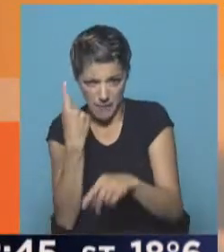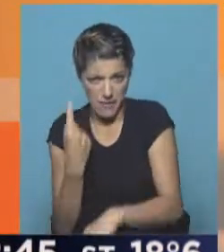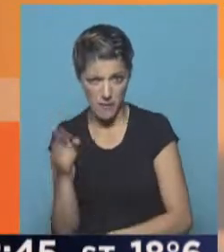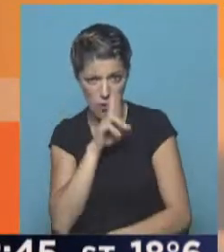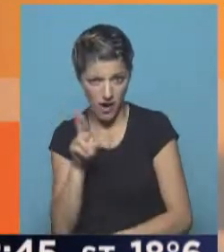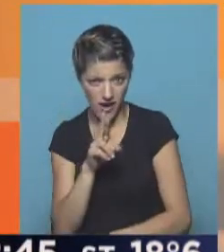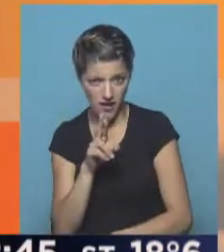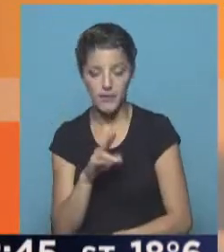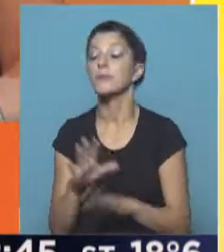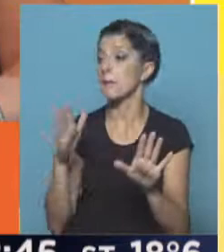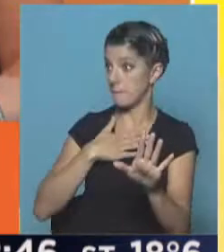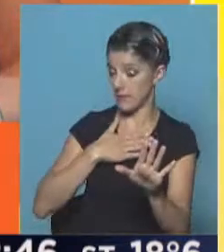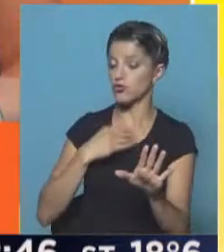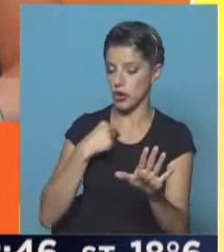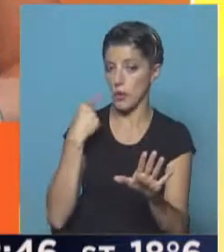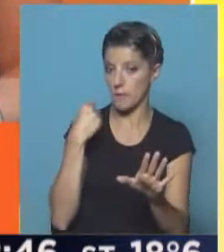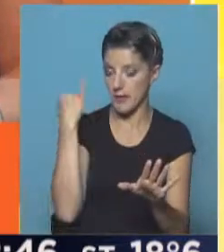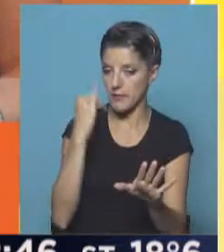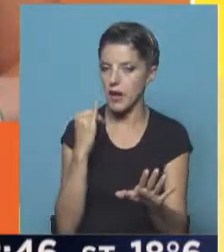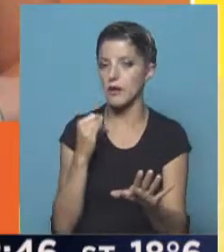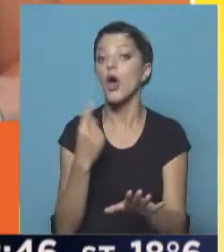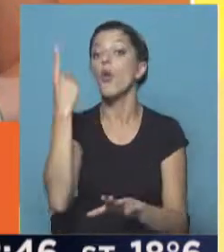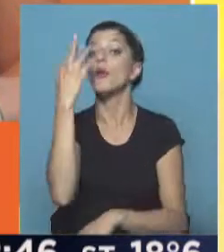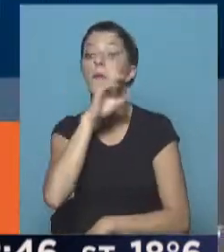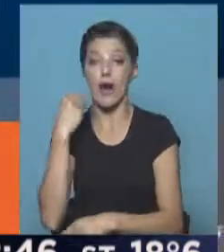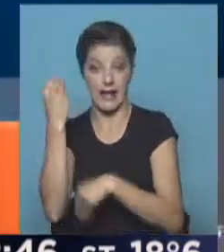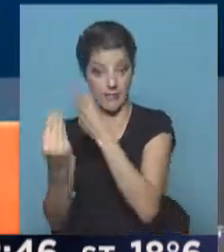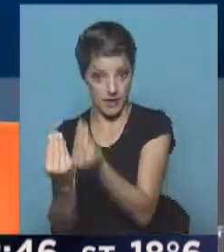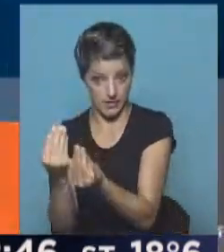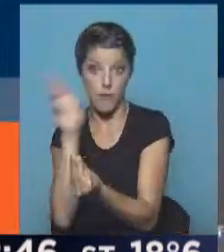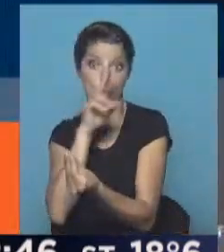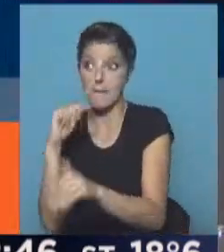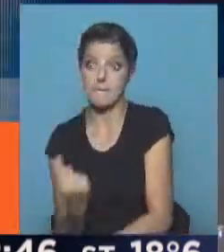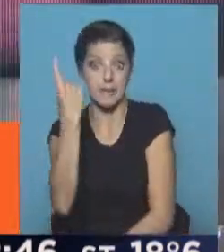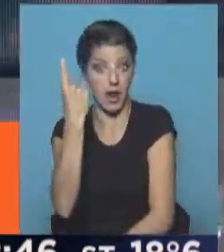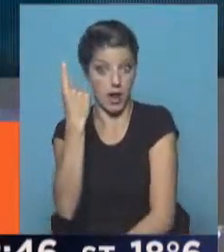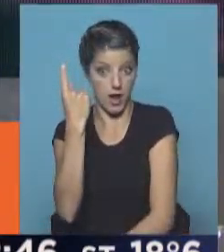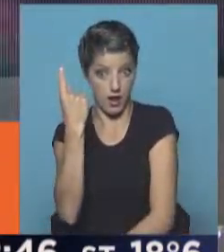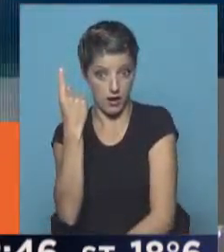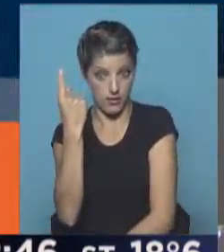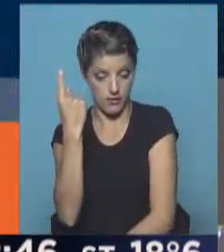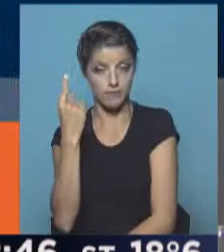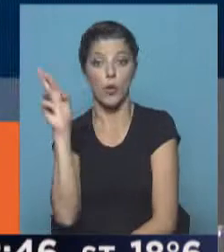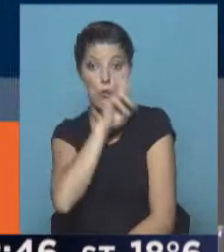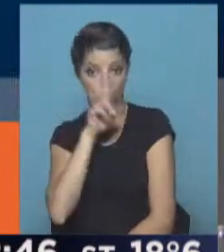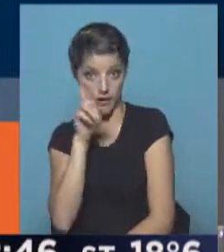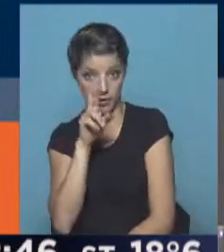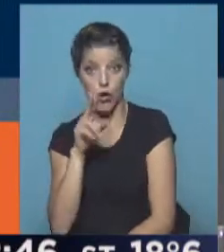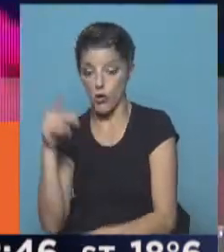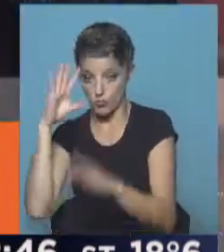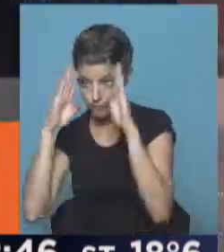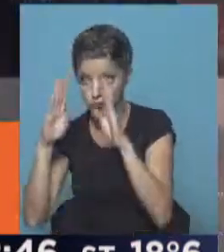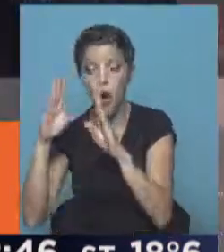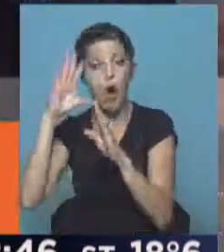una paradoja, o en todo caso una consecuencia, entre una candidata, como dice Inde, mujer, la primera mujer, sí, y además con posiciones feministas muy claras, sí, y